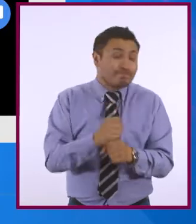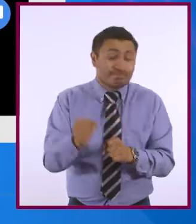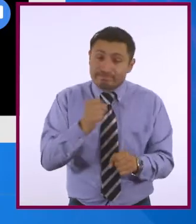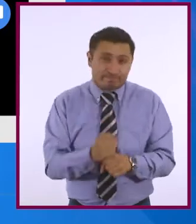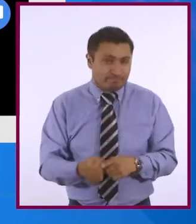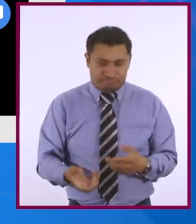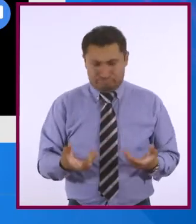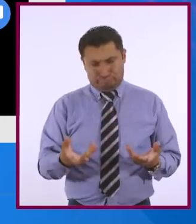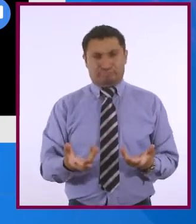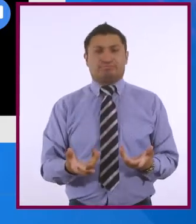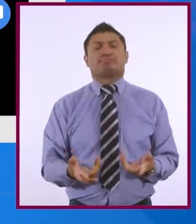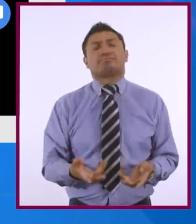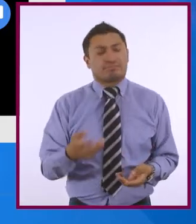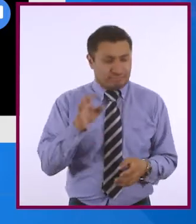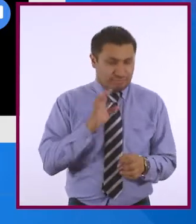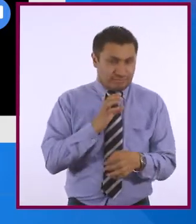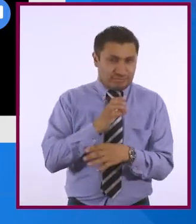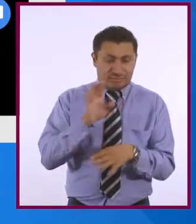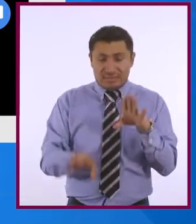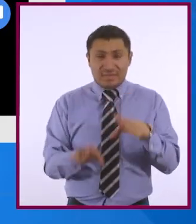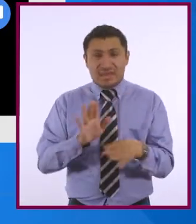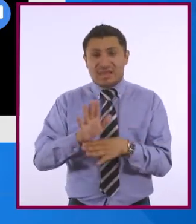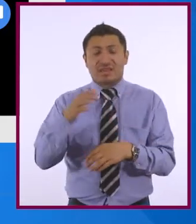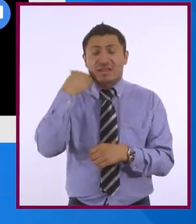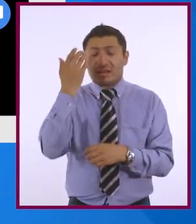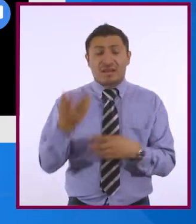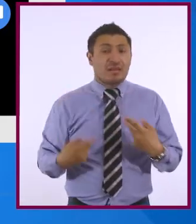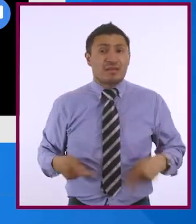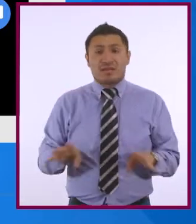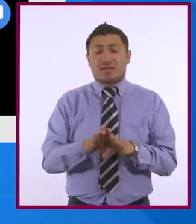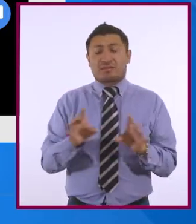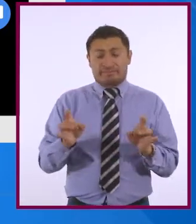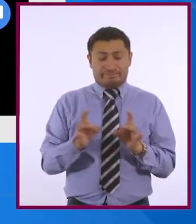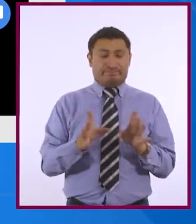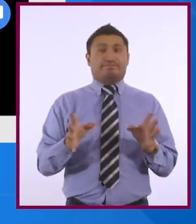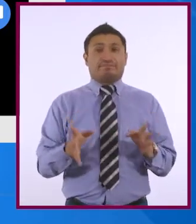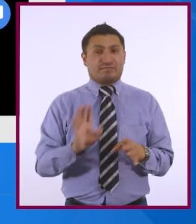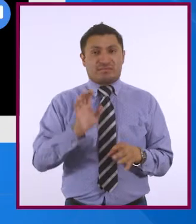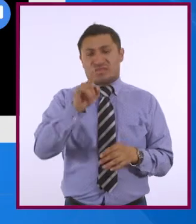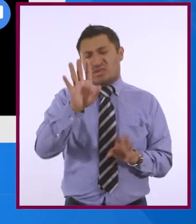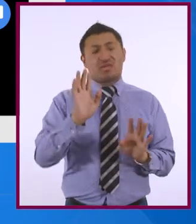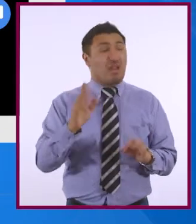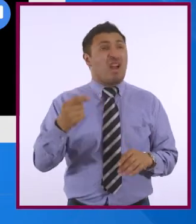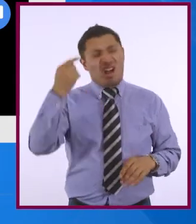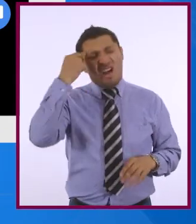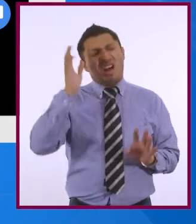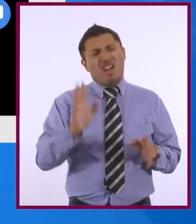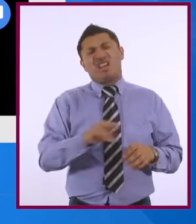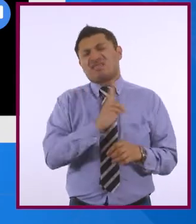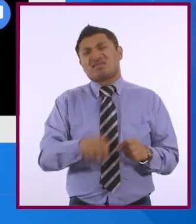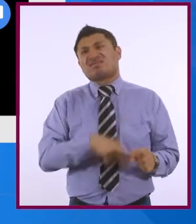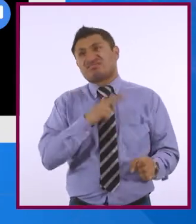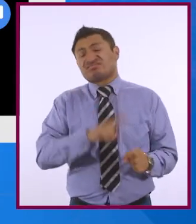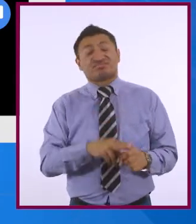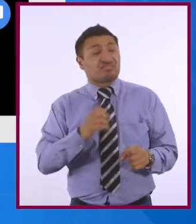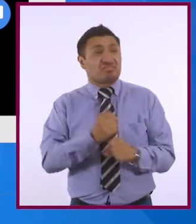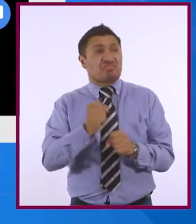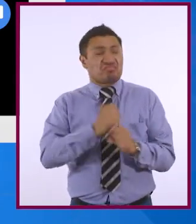veces cualquier persona puede reaccionar y cuando tienes normalizada una práctica